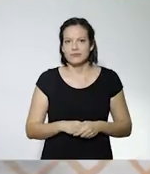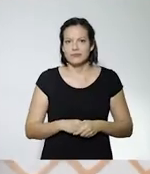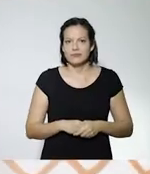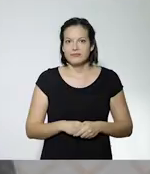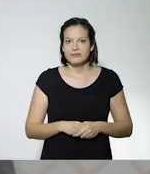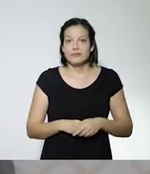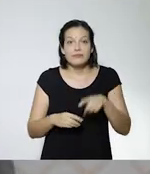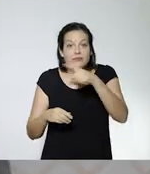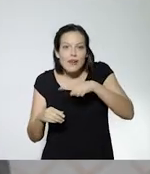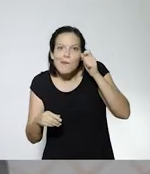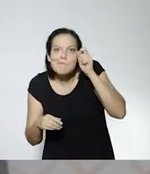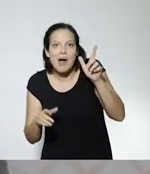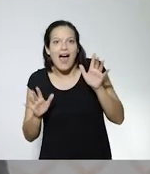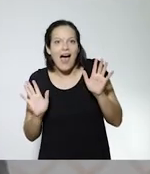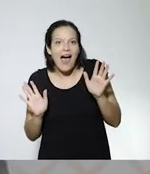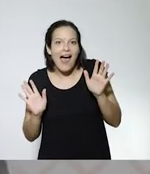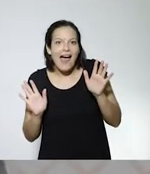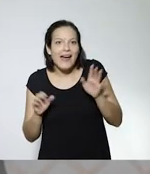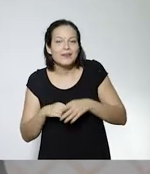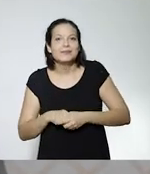Y se les ocurrió una idea.